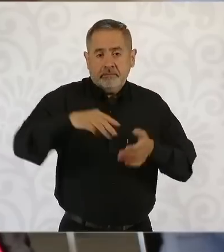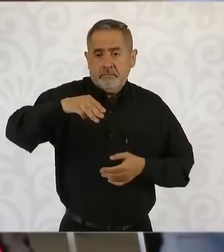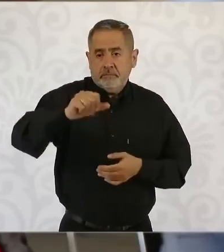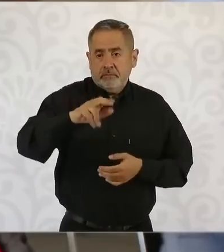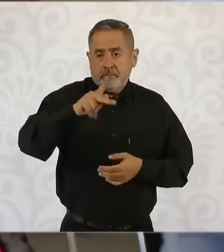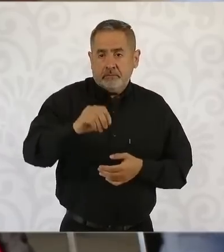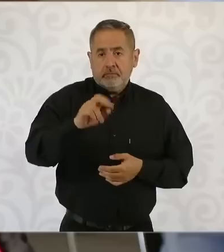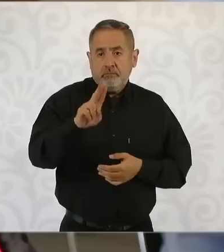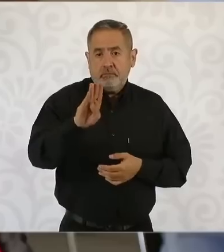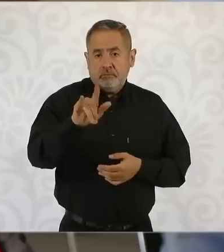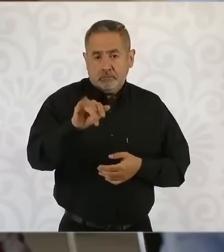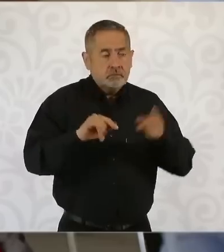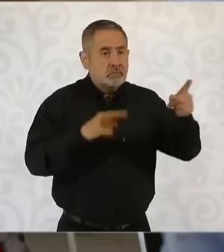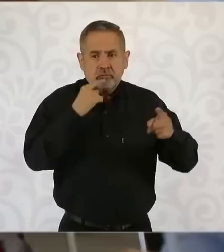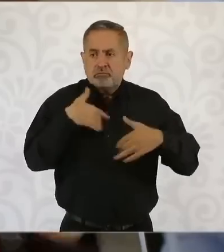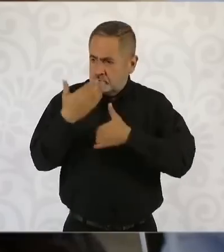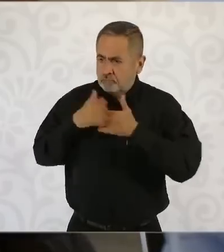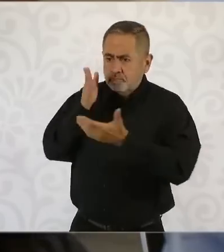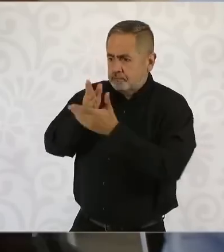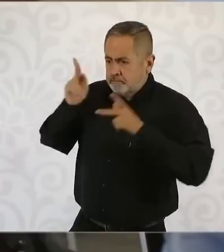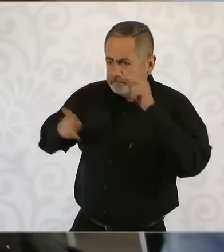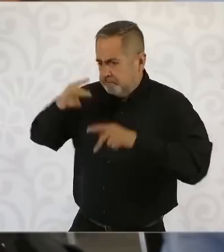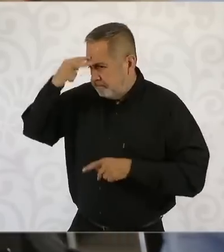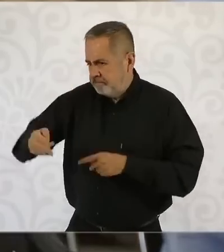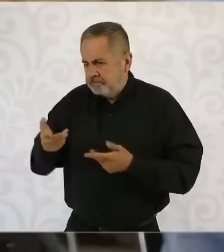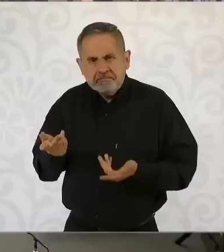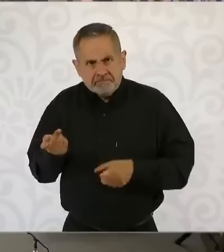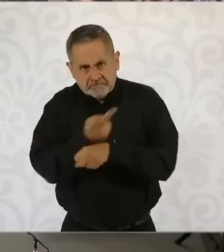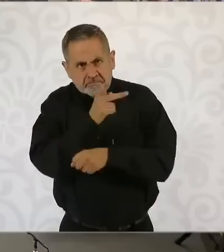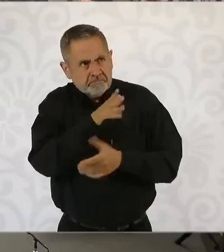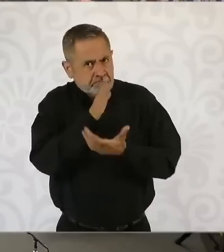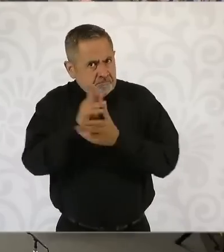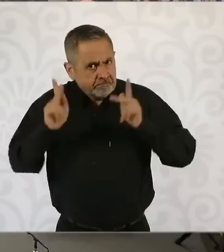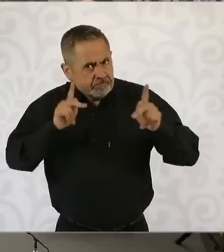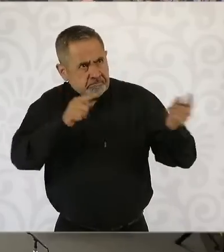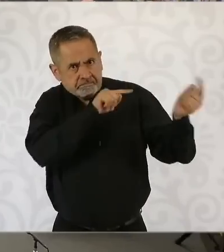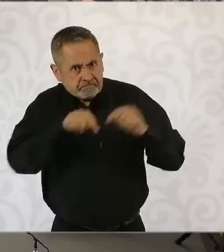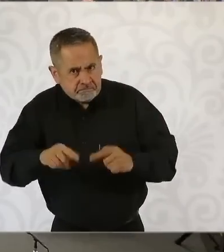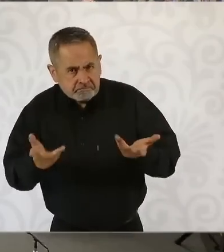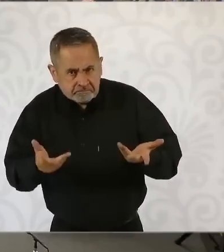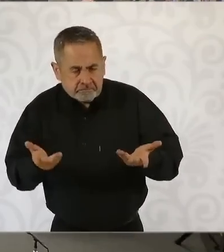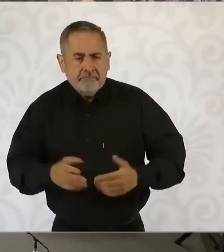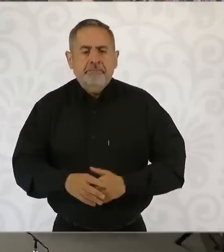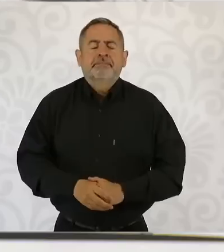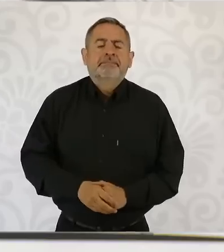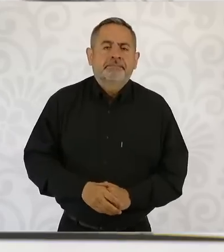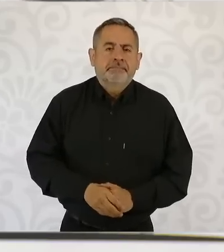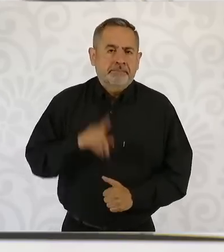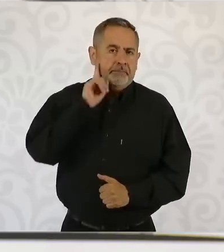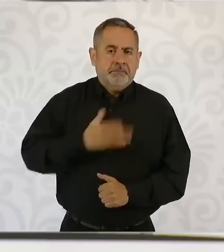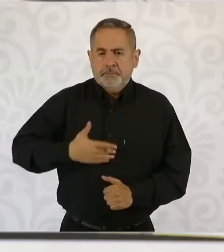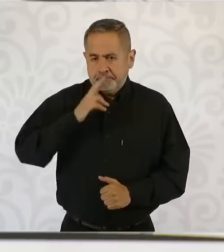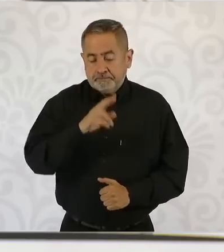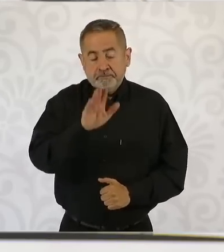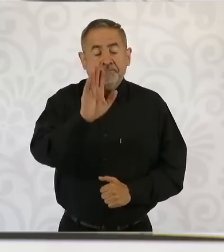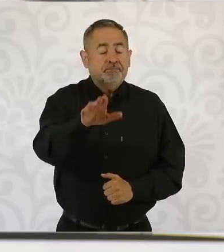que va a venir pues a México. Preguntarle también sobre la visita del secretario de Estado. Es muy importante.